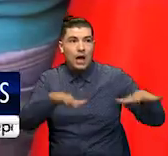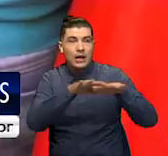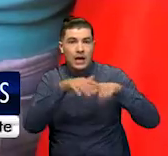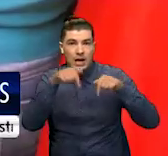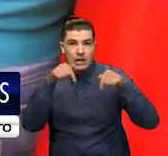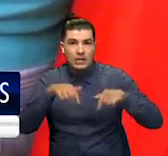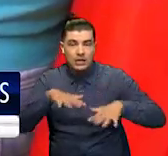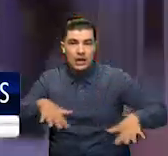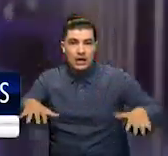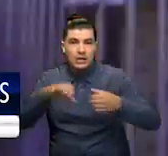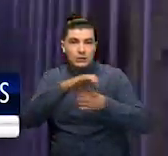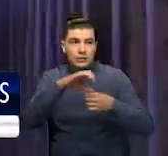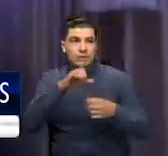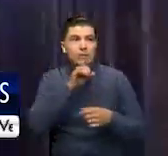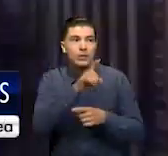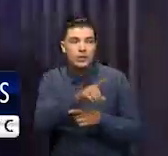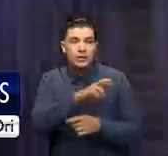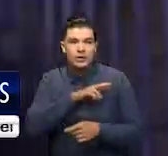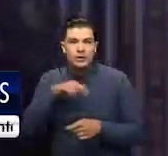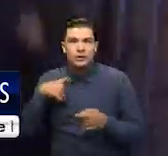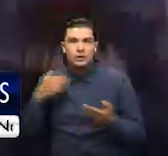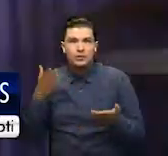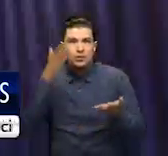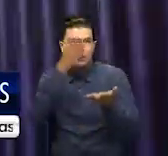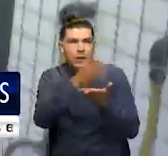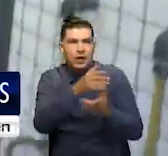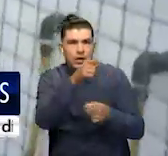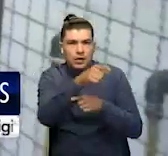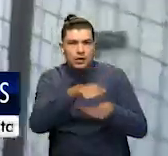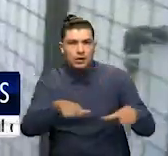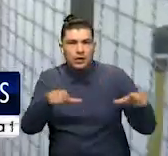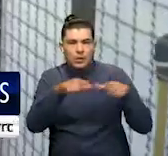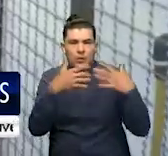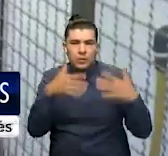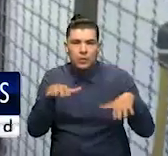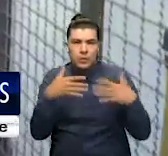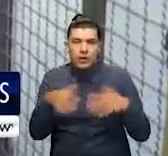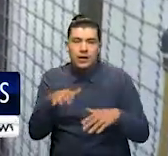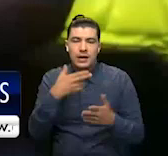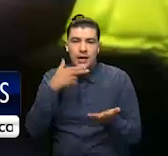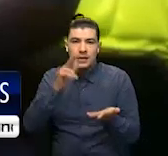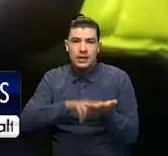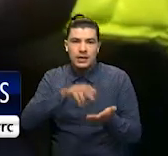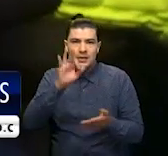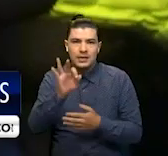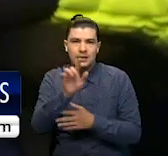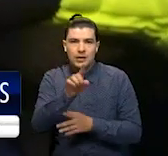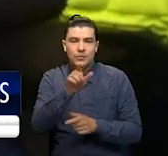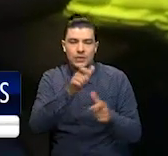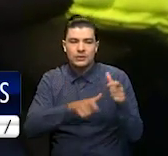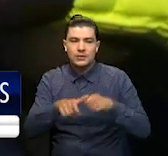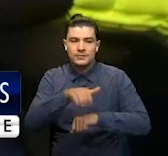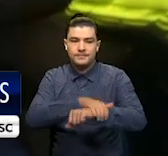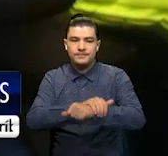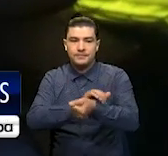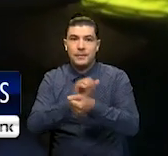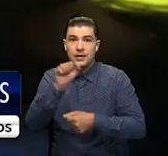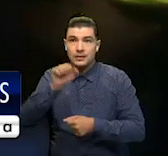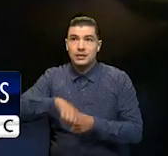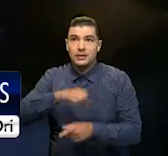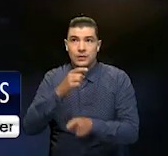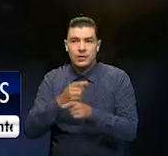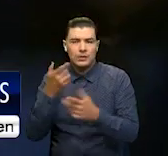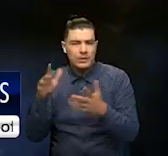área metropolitana. Llegamos a la ejecución de 31 órdenes de captura. Se calcula que comercializaban